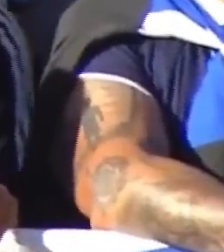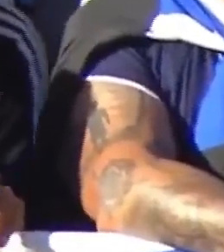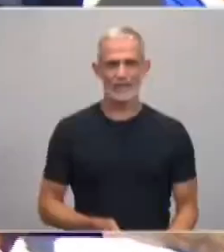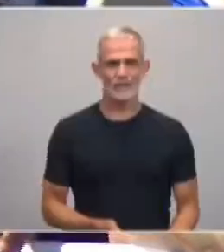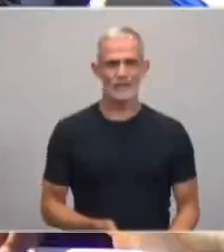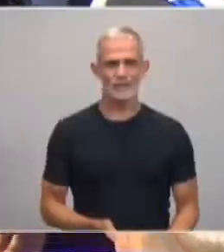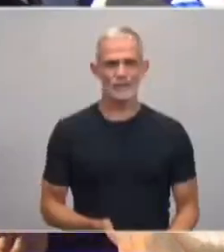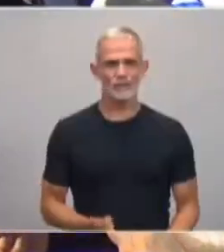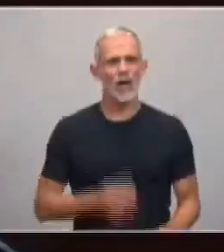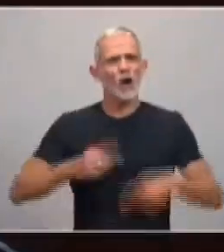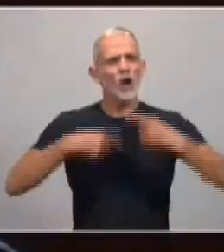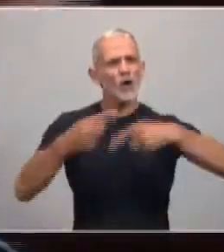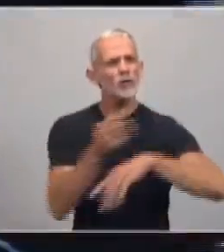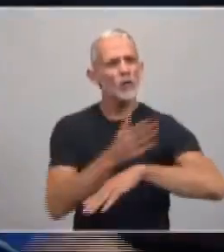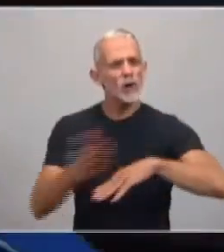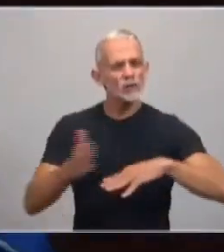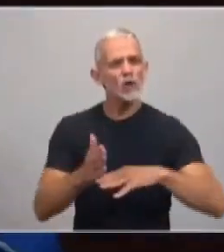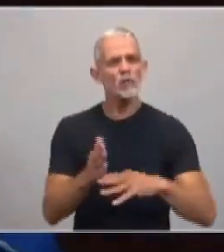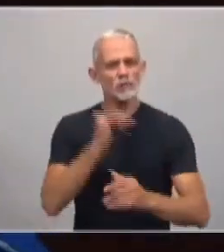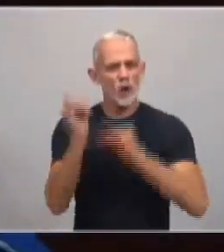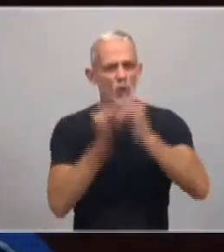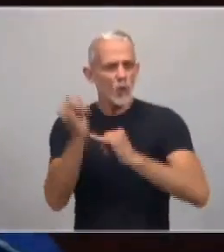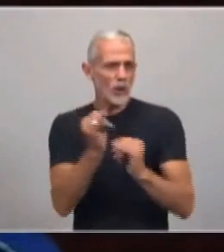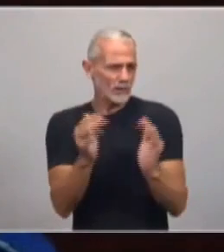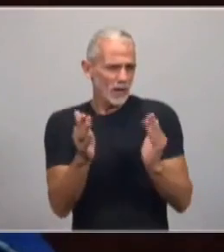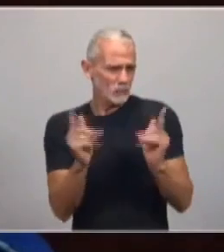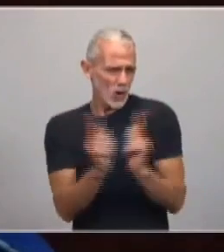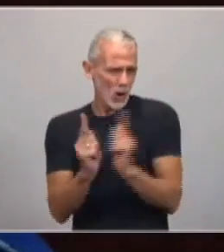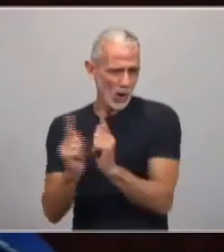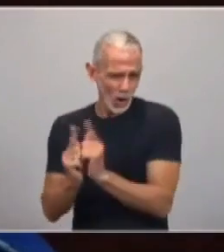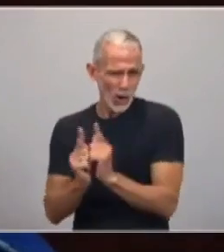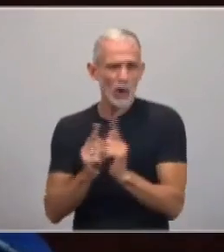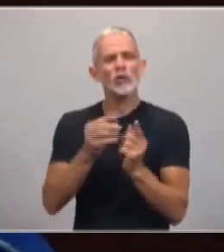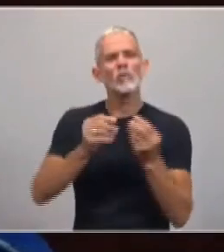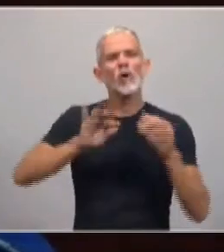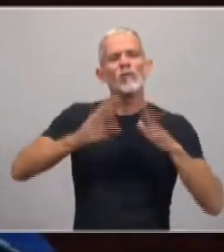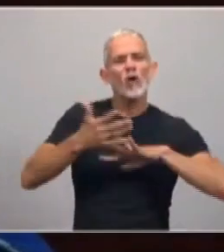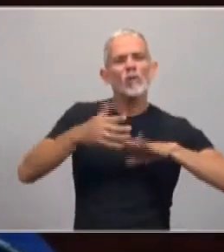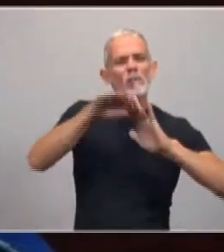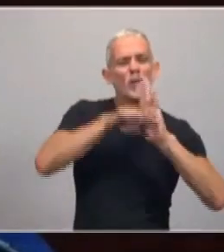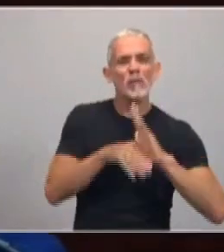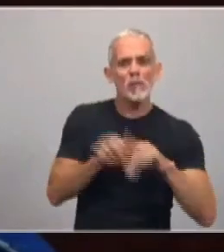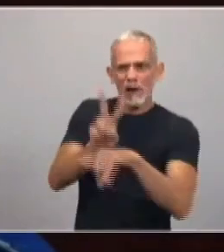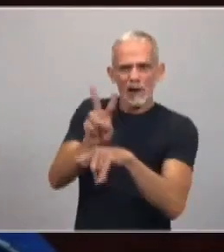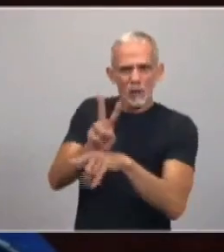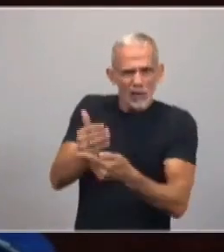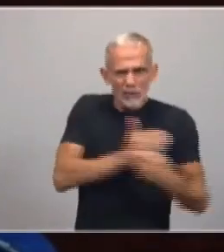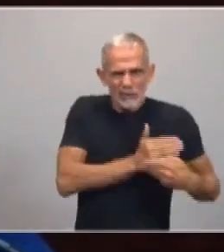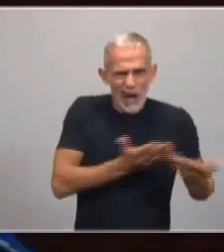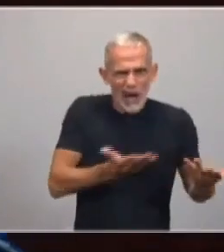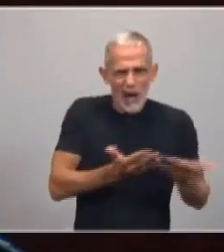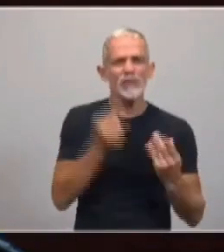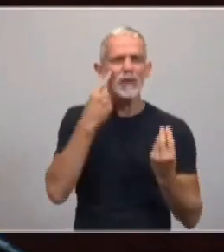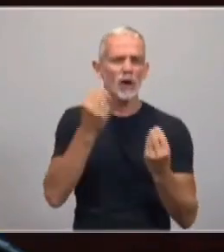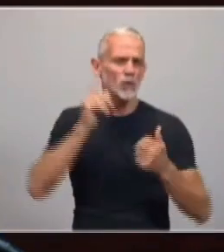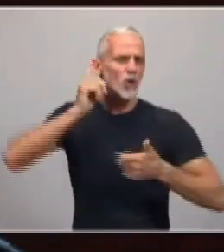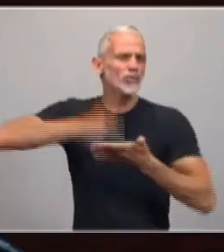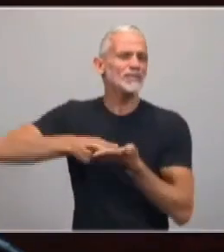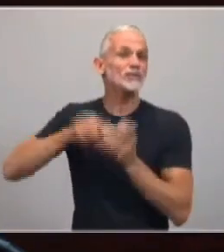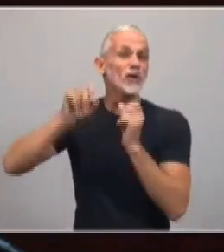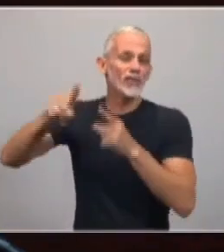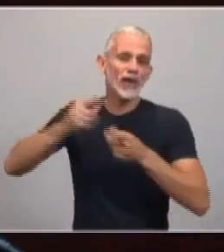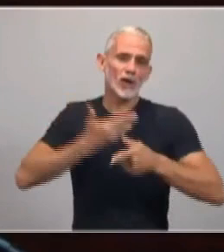A continuación voy a describir rápidamente esta política de desprotección, repasando algunas de las